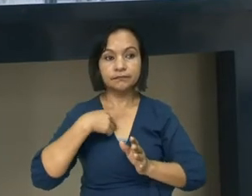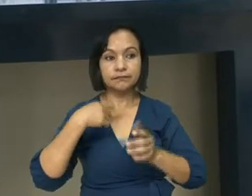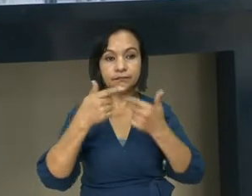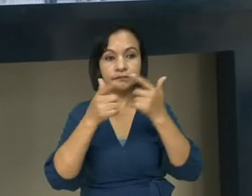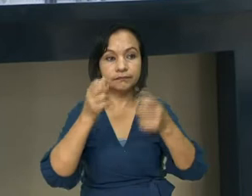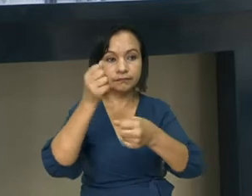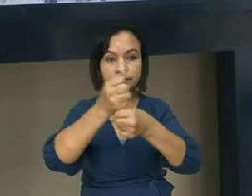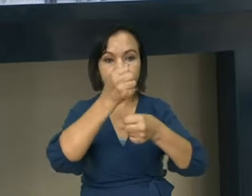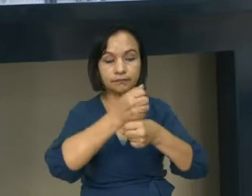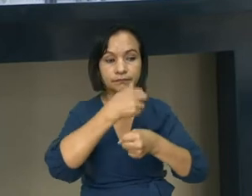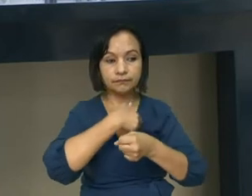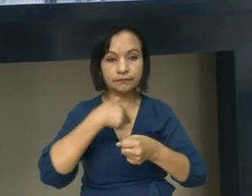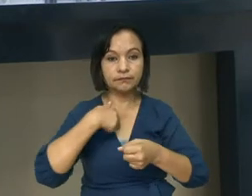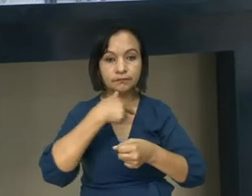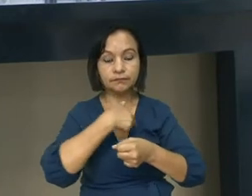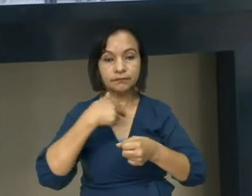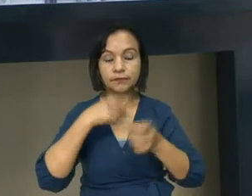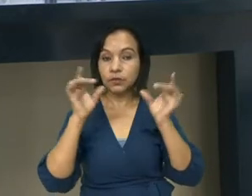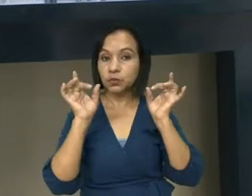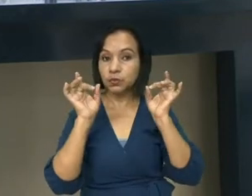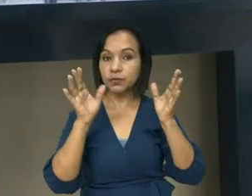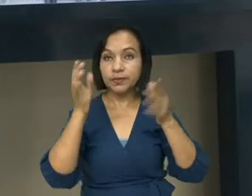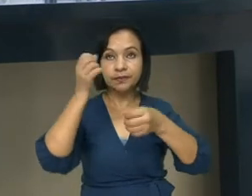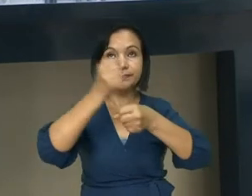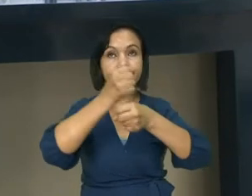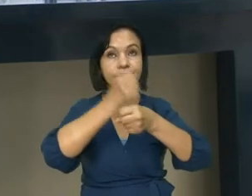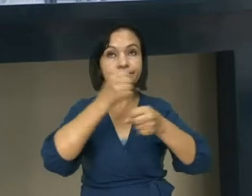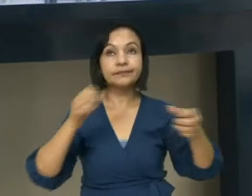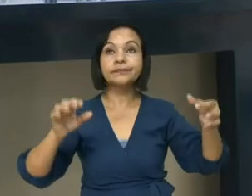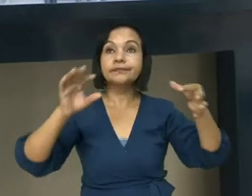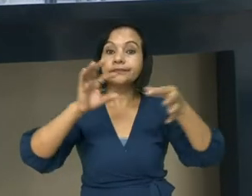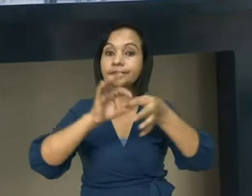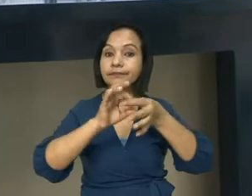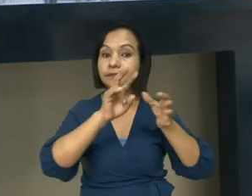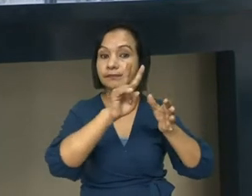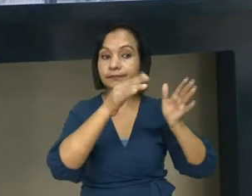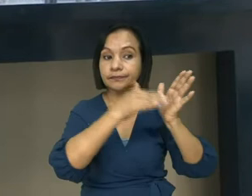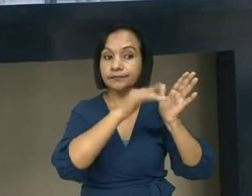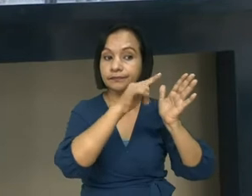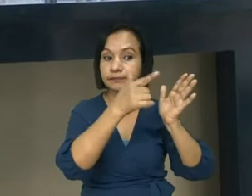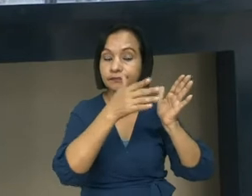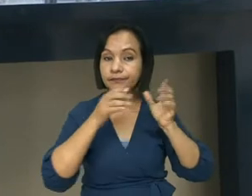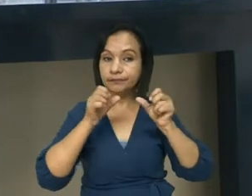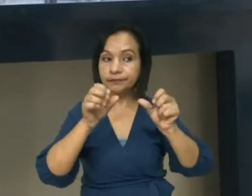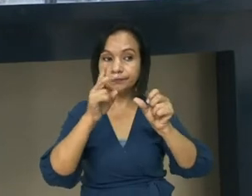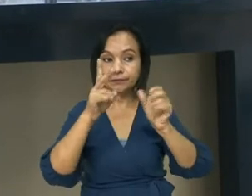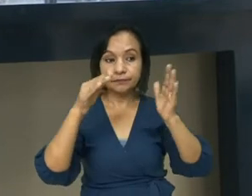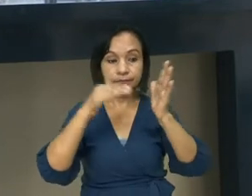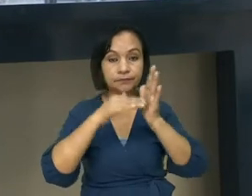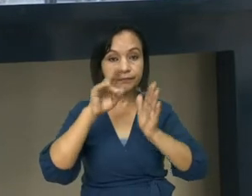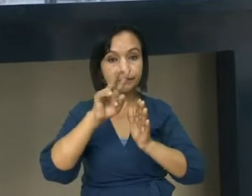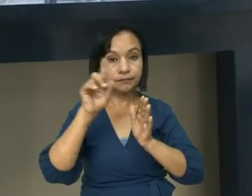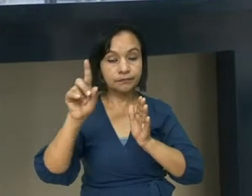de trabajo que se viene trayendo como una suerte de trabajo acumulado, ¿no?, del 2007. Cuéntenos cuán importante el 2021 para el